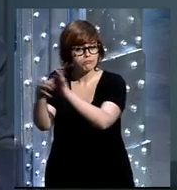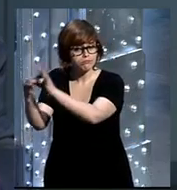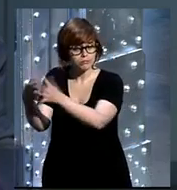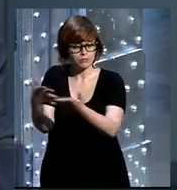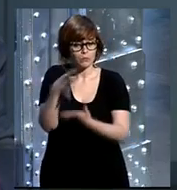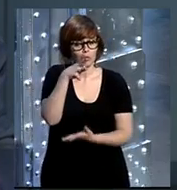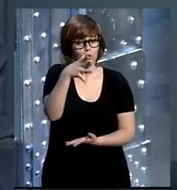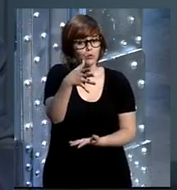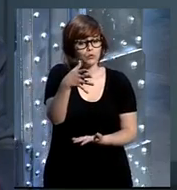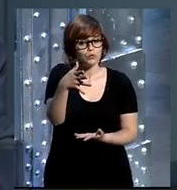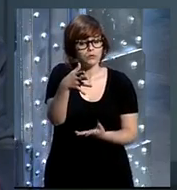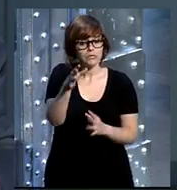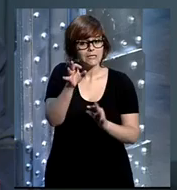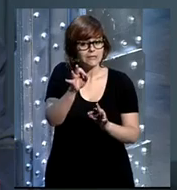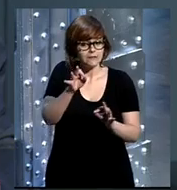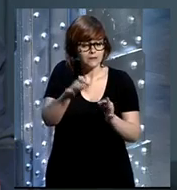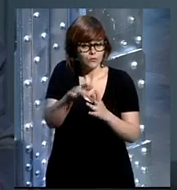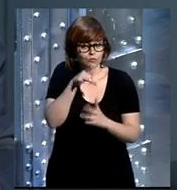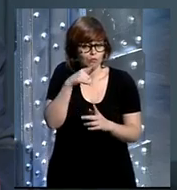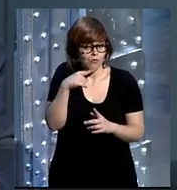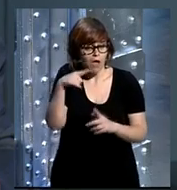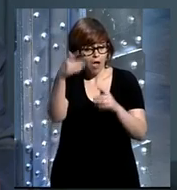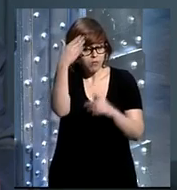el propio core, ¿no?